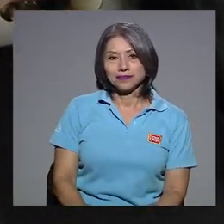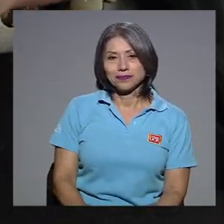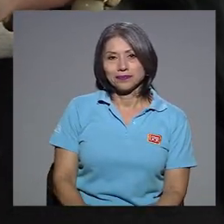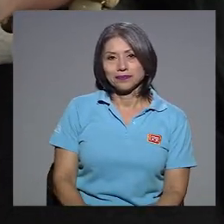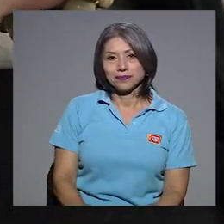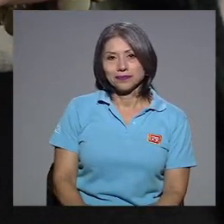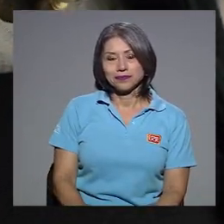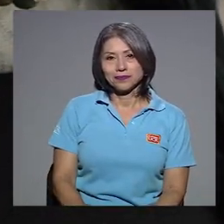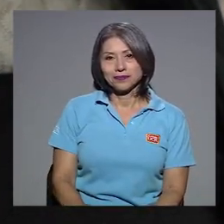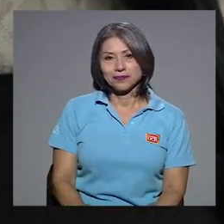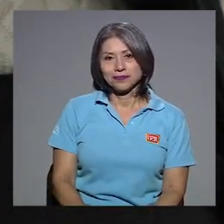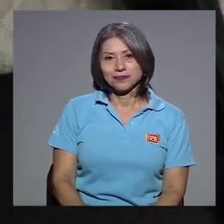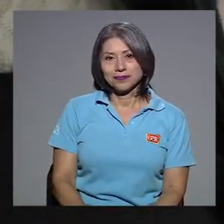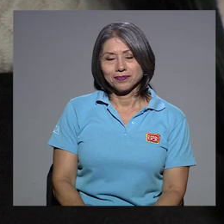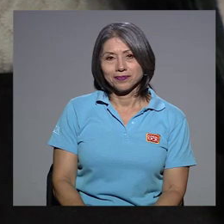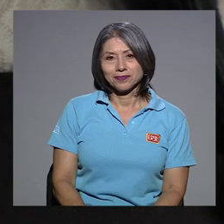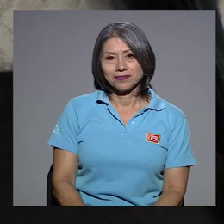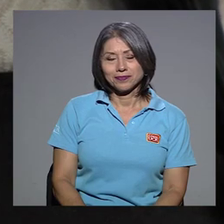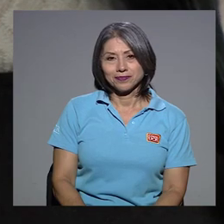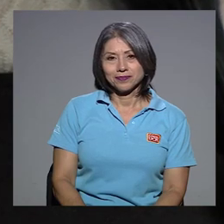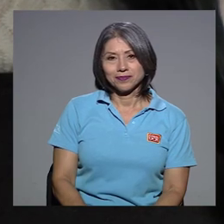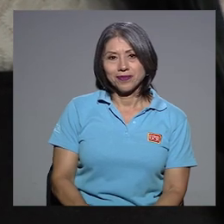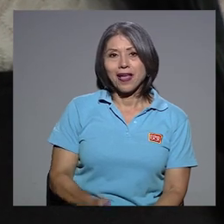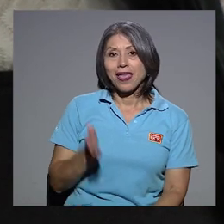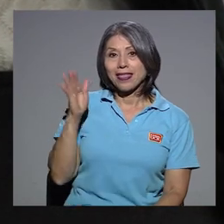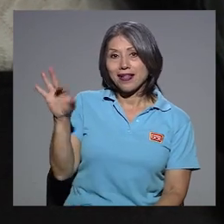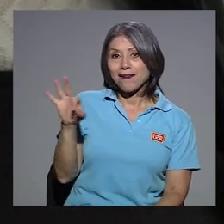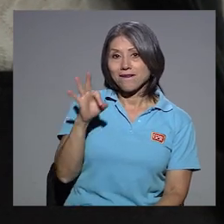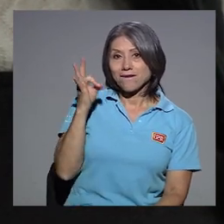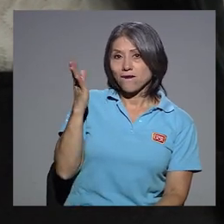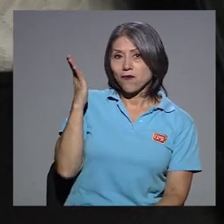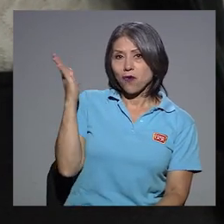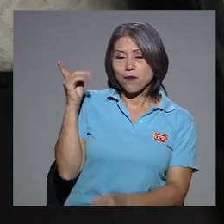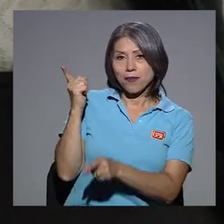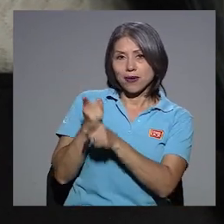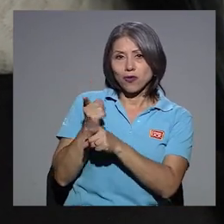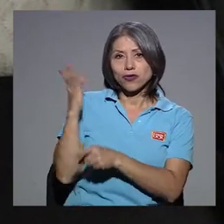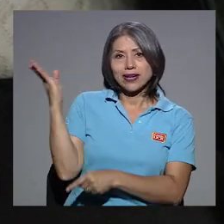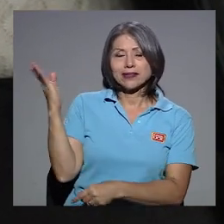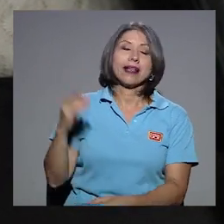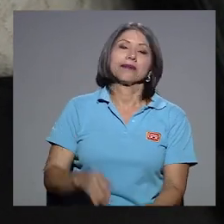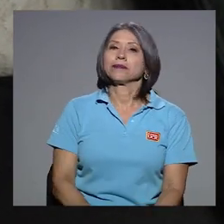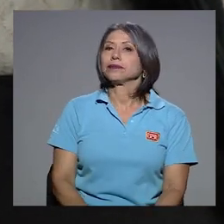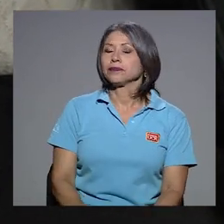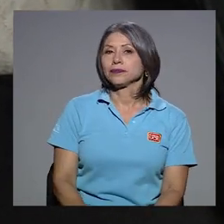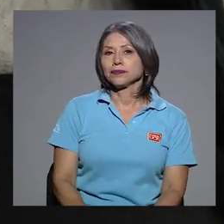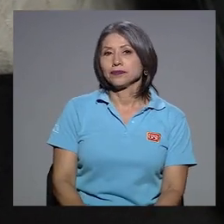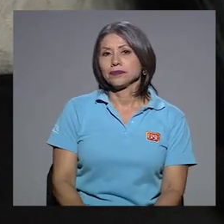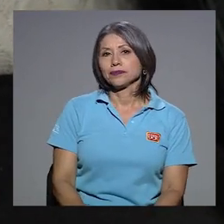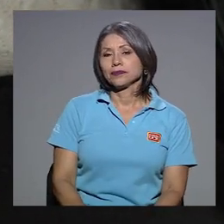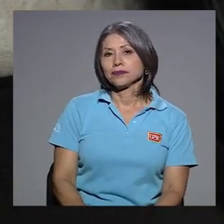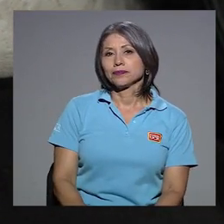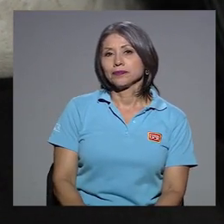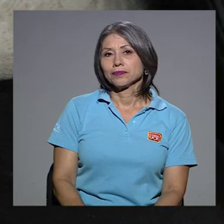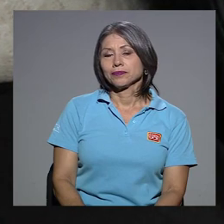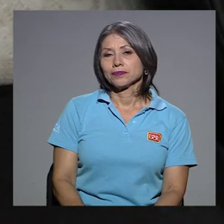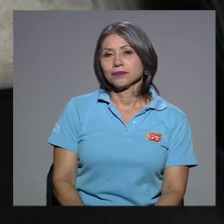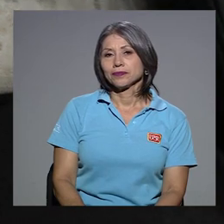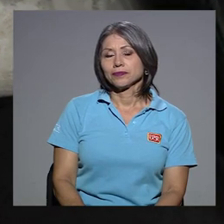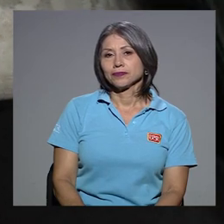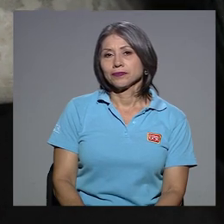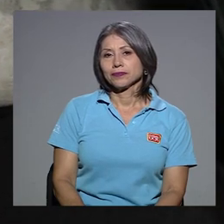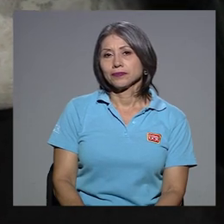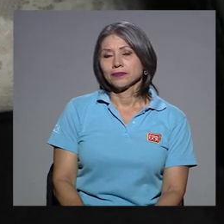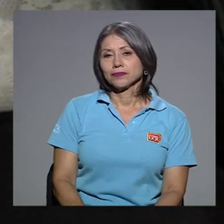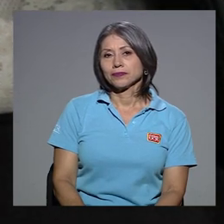los dientes y dentro del surco, abrazando el diente. ¿Okay? Entonces yo voy a hacer un movimiento de